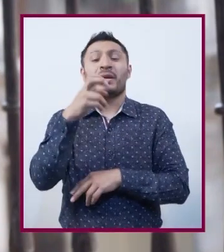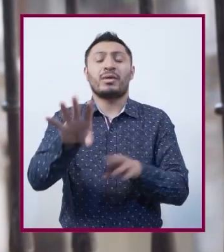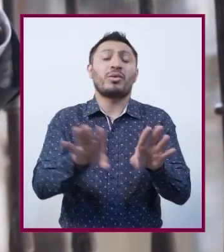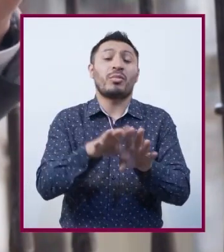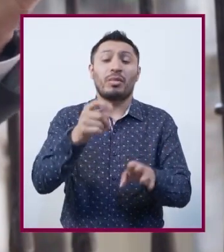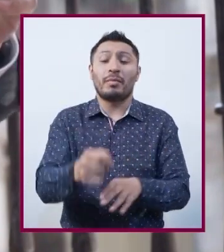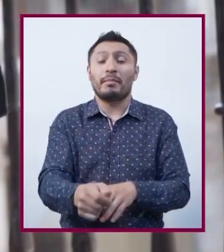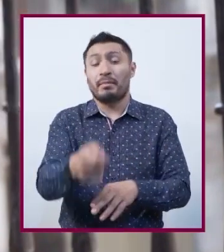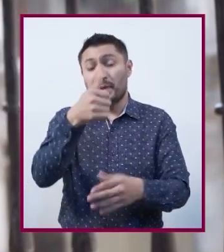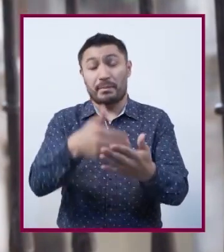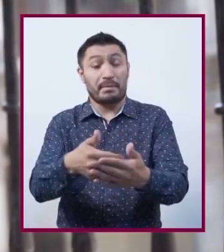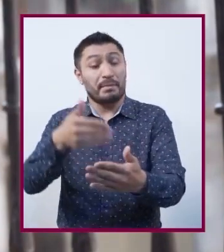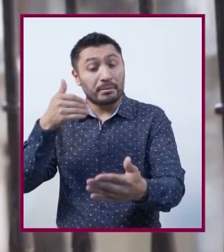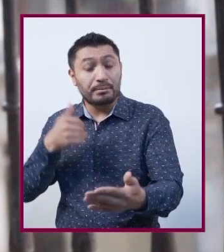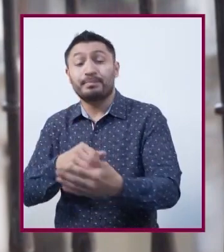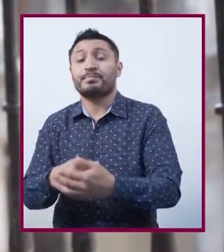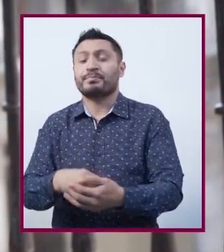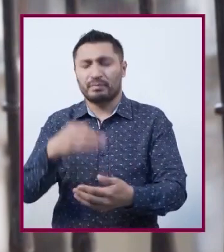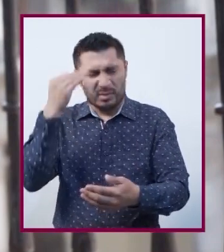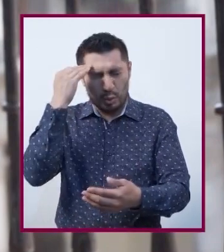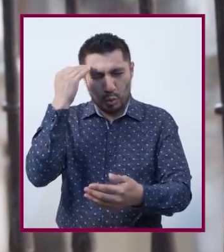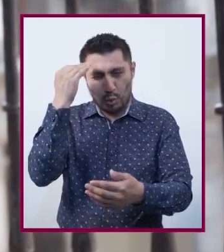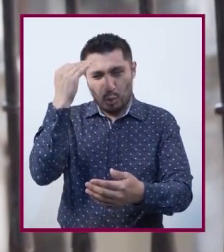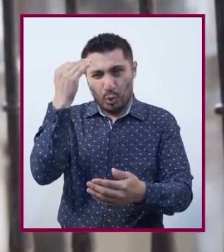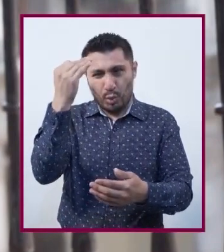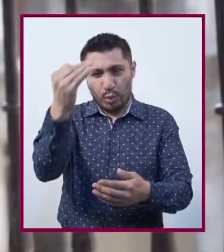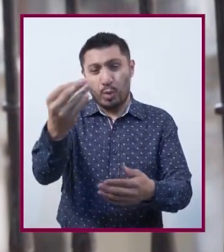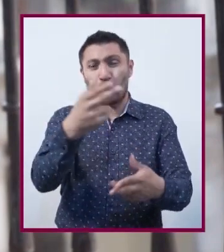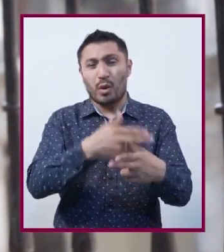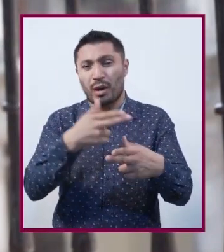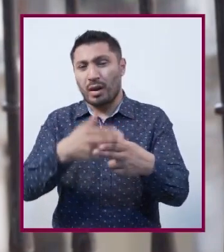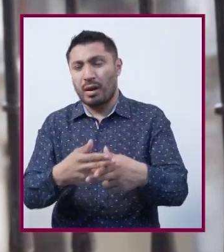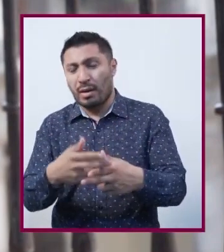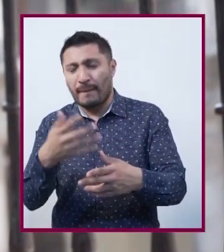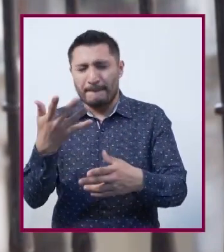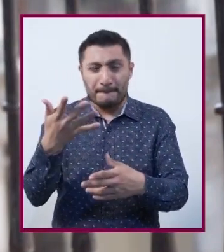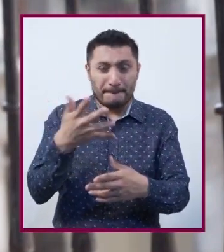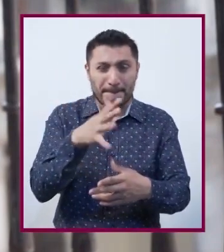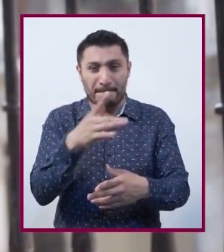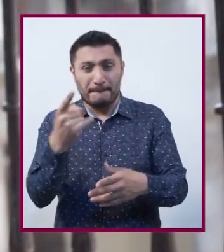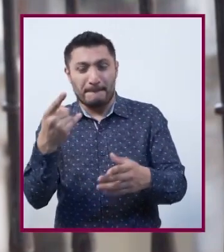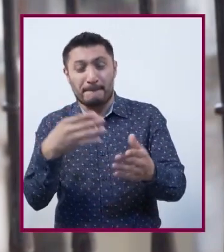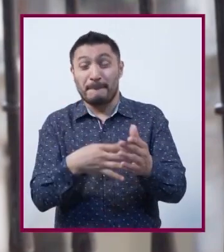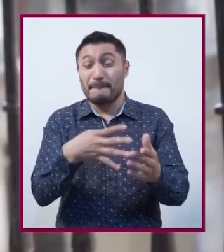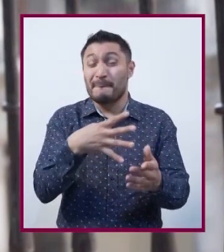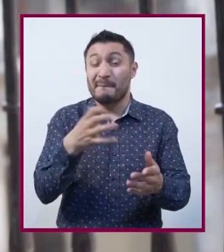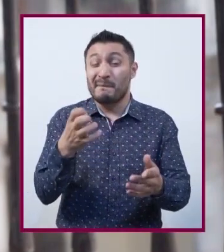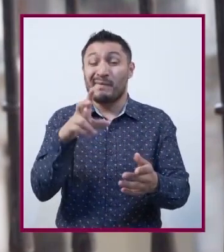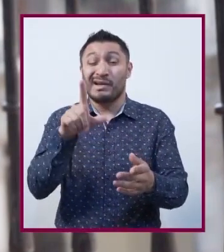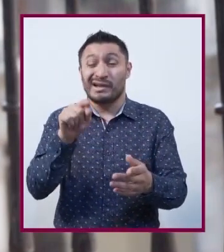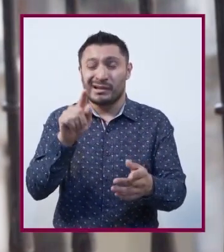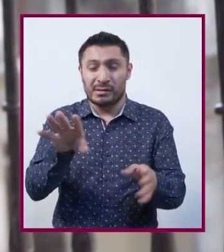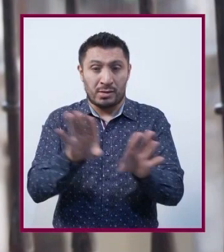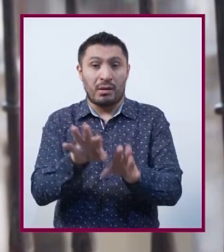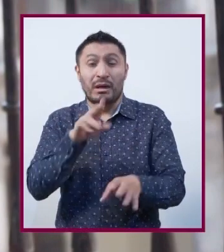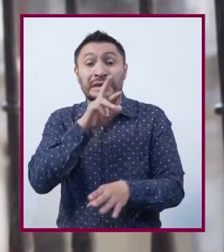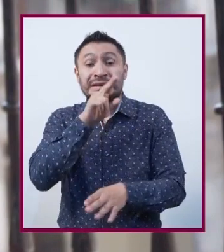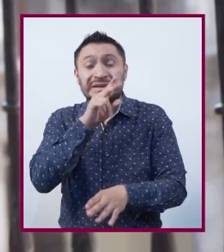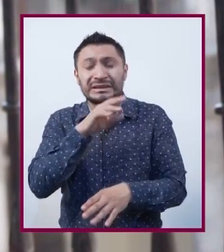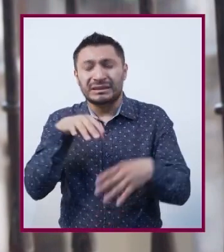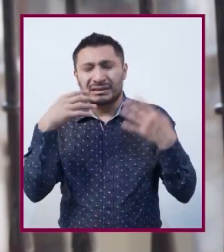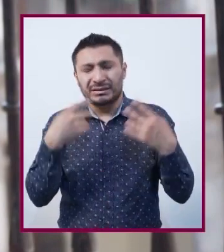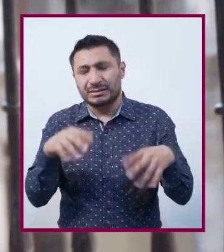México. Esto fue el primer antecedente y durante todo ese periodo, hasta principios de los